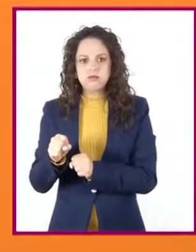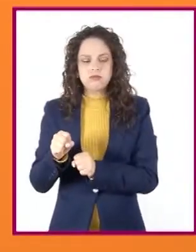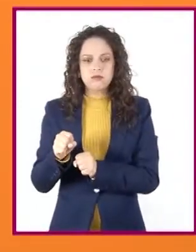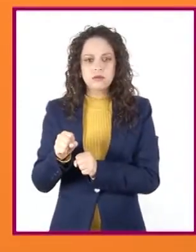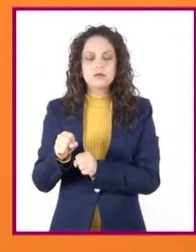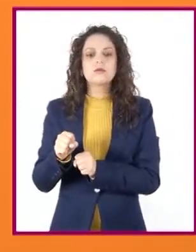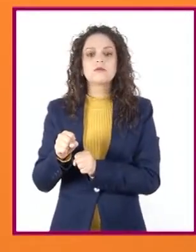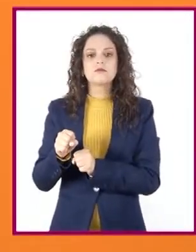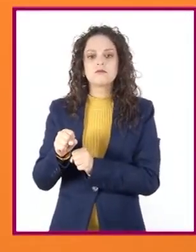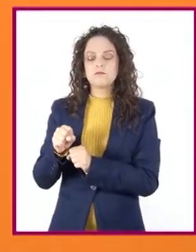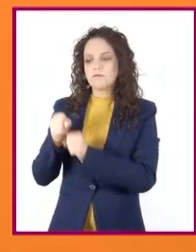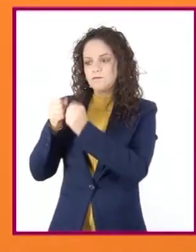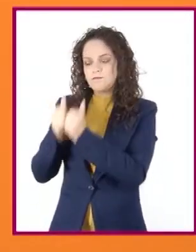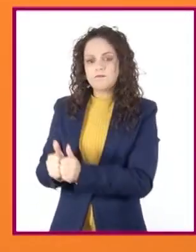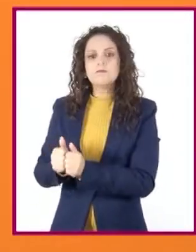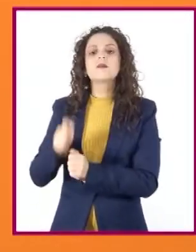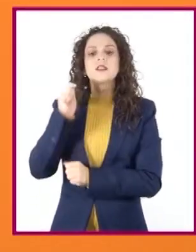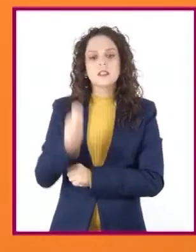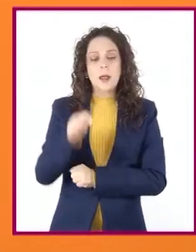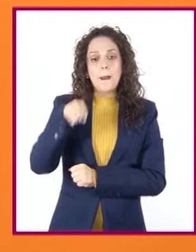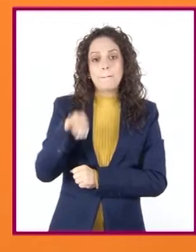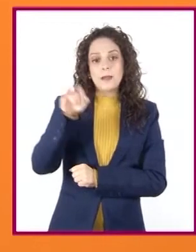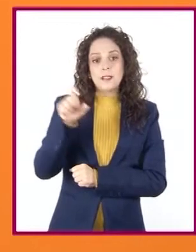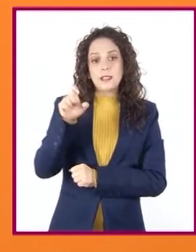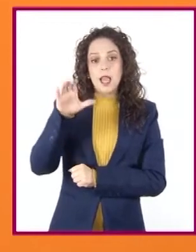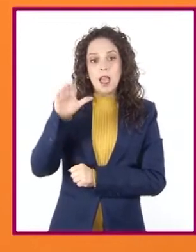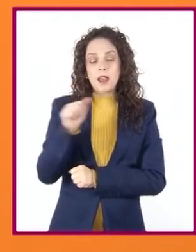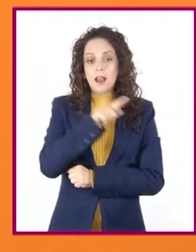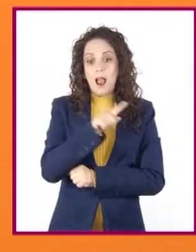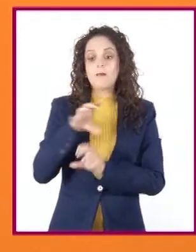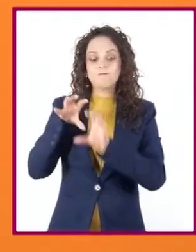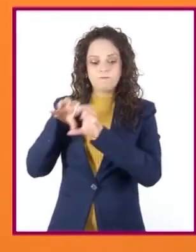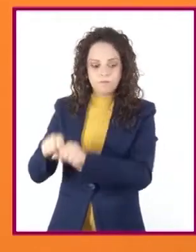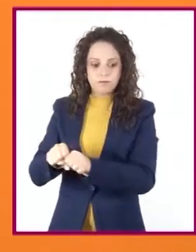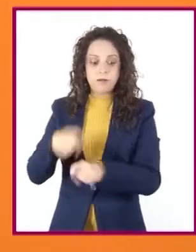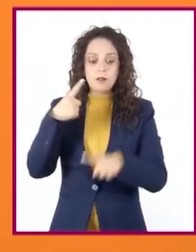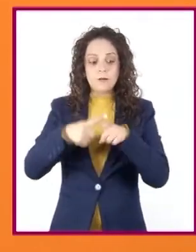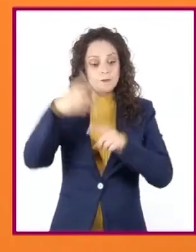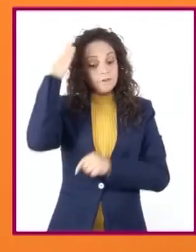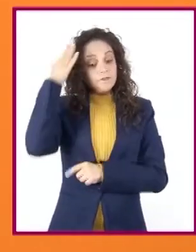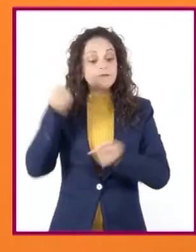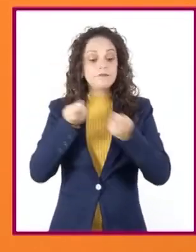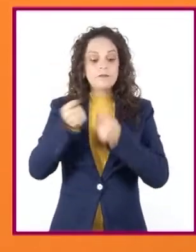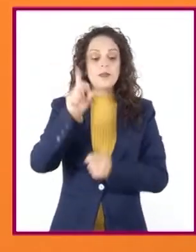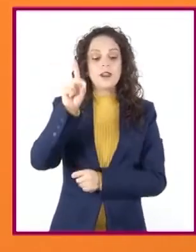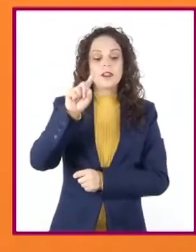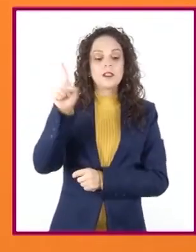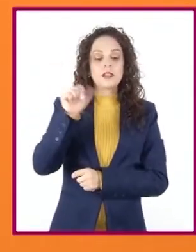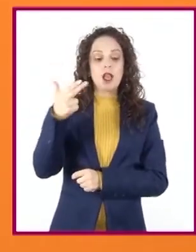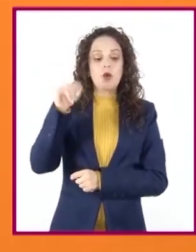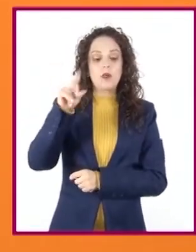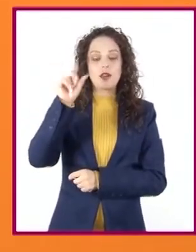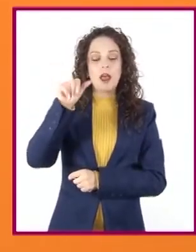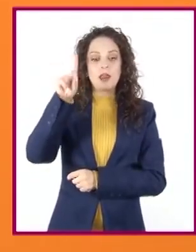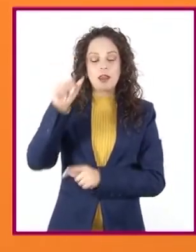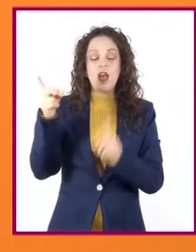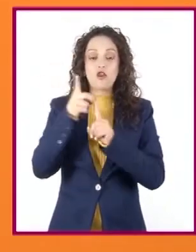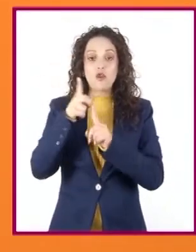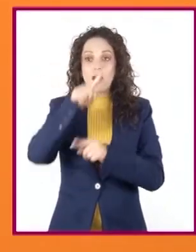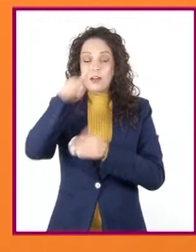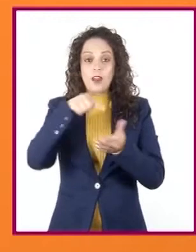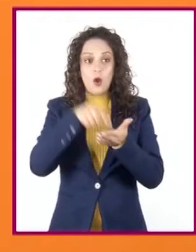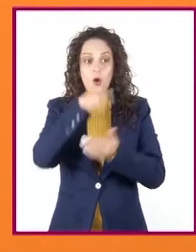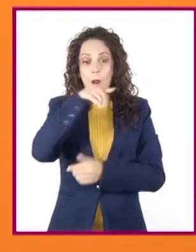de las fuerzas mixtecas acaudilladas por Zahuindanda, en la fortaleza de Monte Albán. La